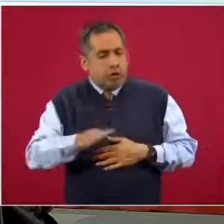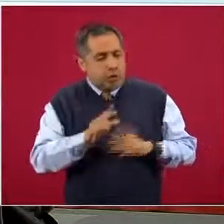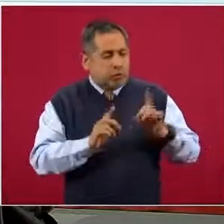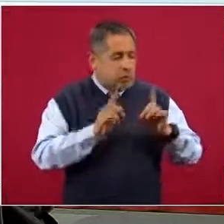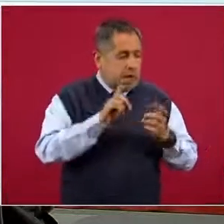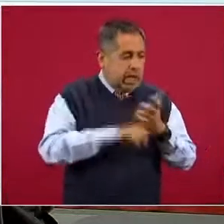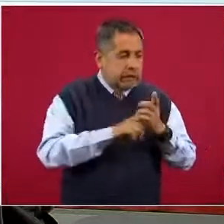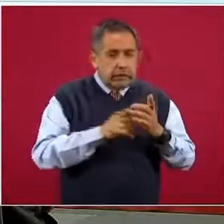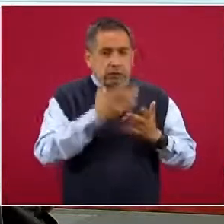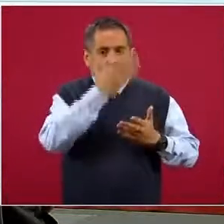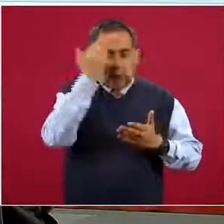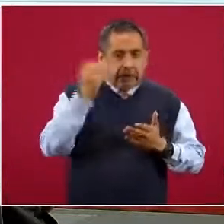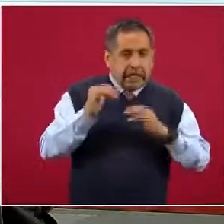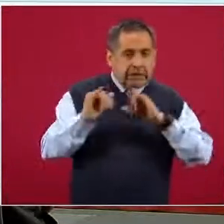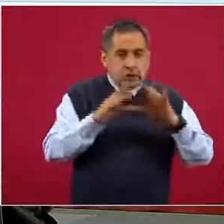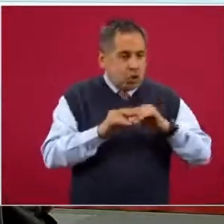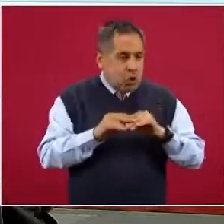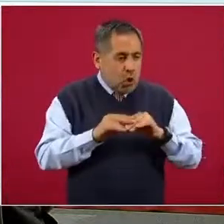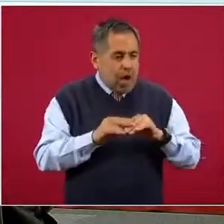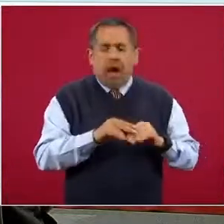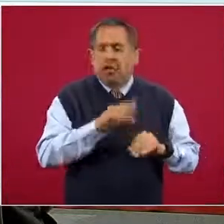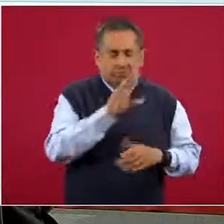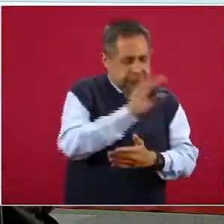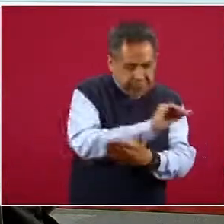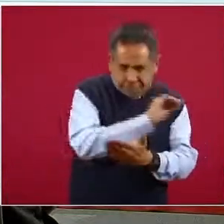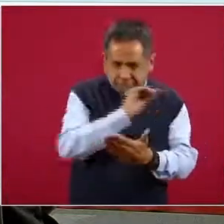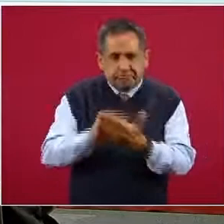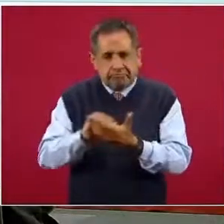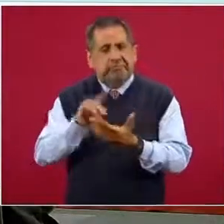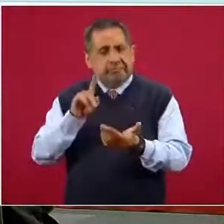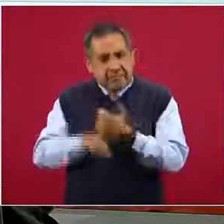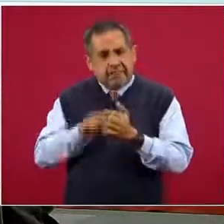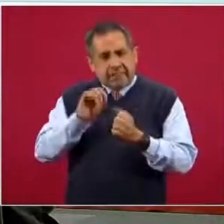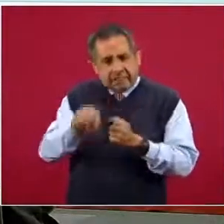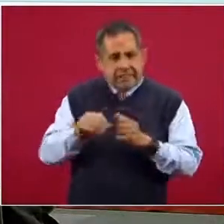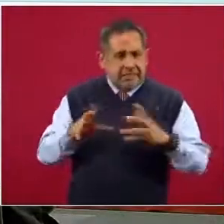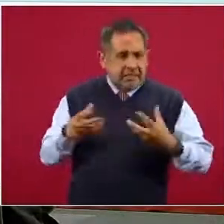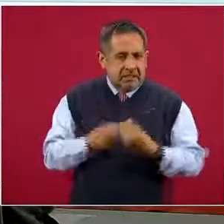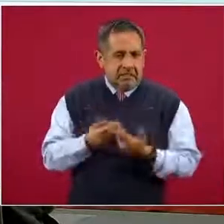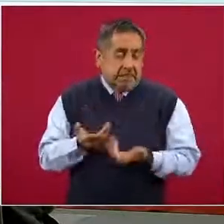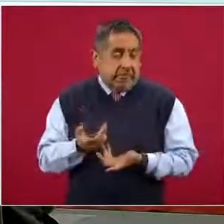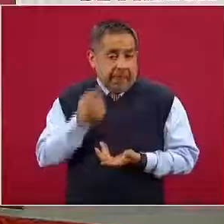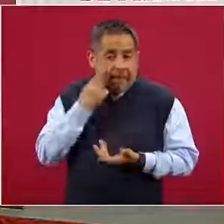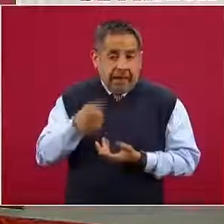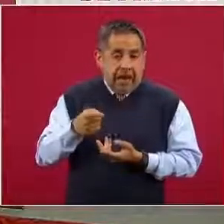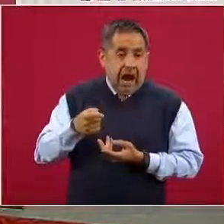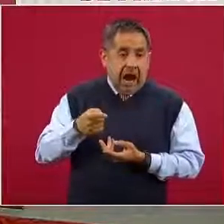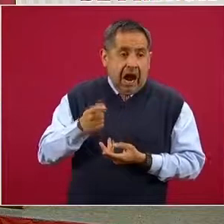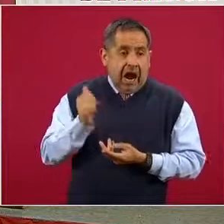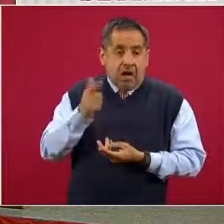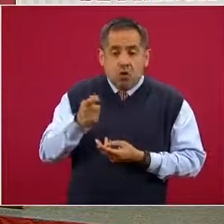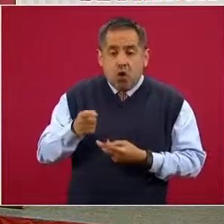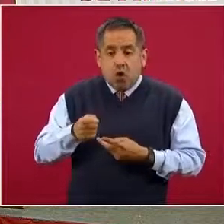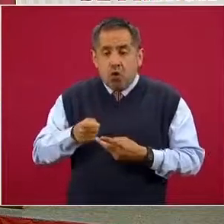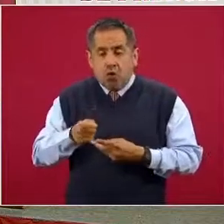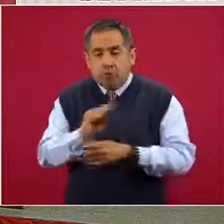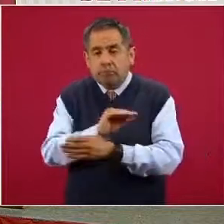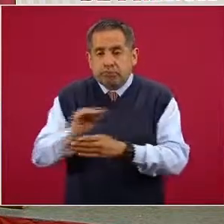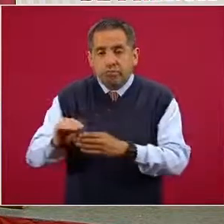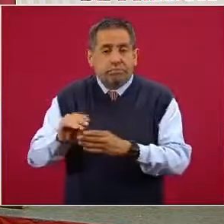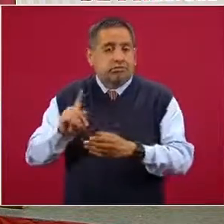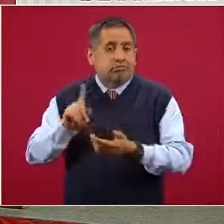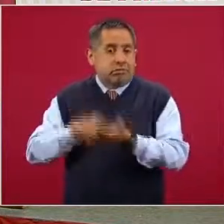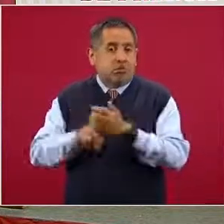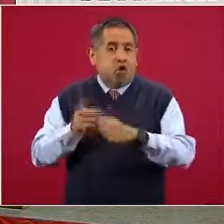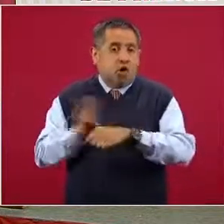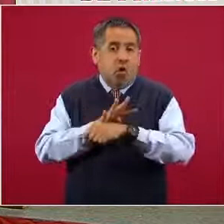decir, todas aquellas que están en color rojito en la parte inferior, podrán pasar a algunas de las clasificaciones,